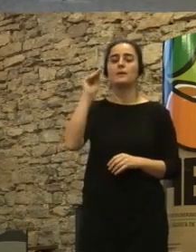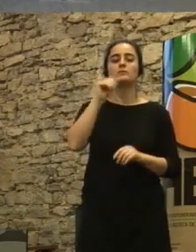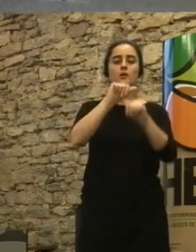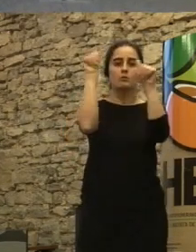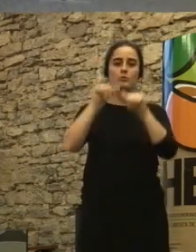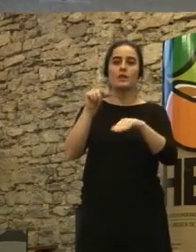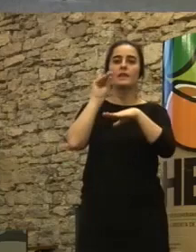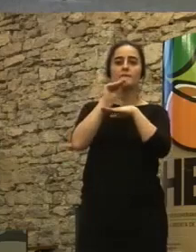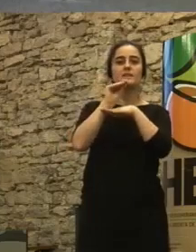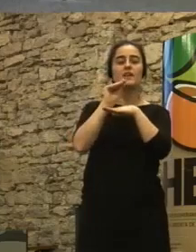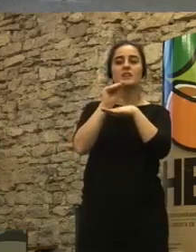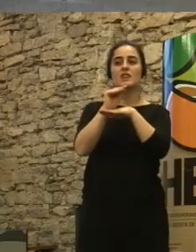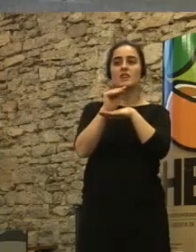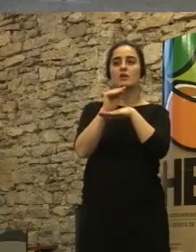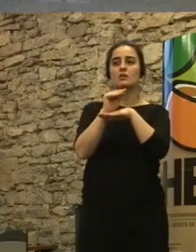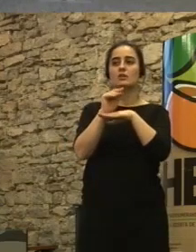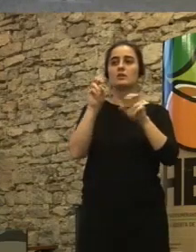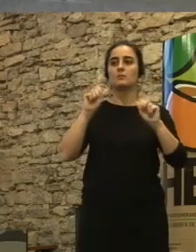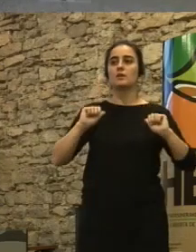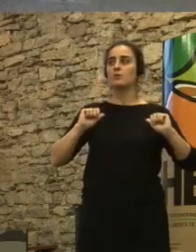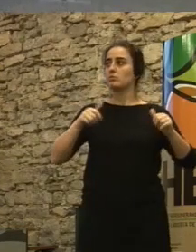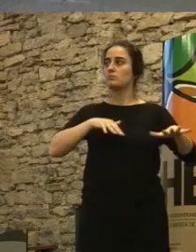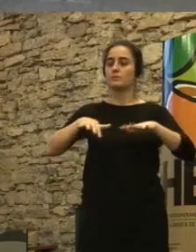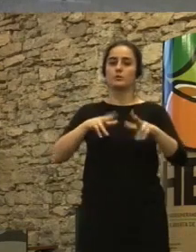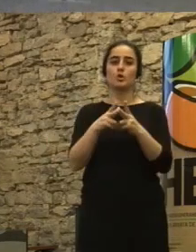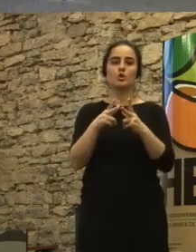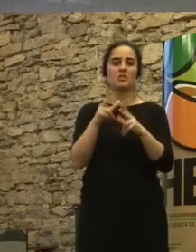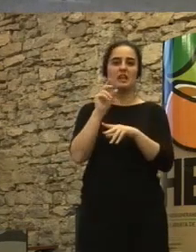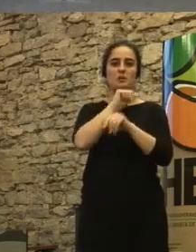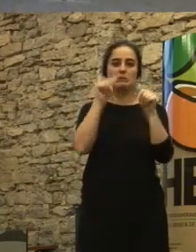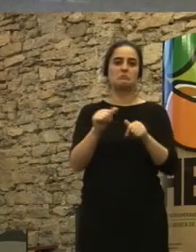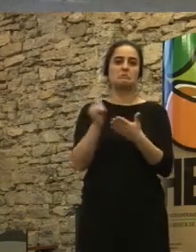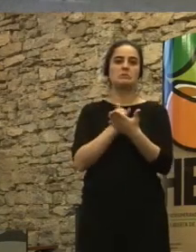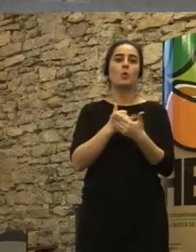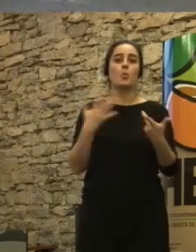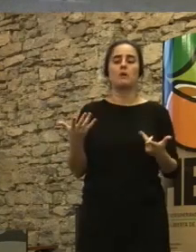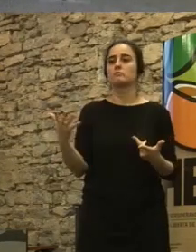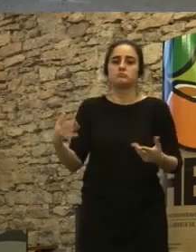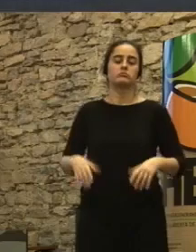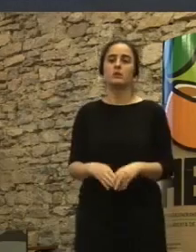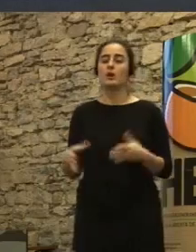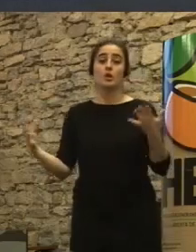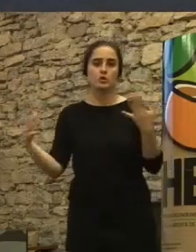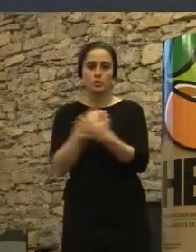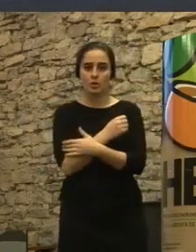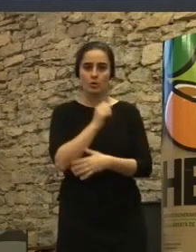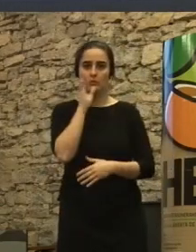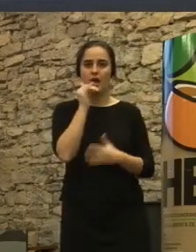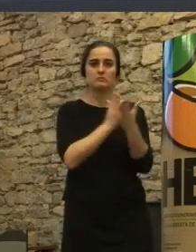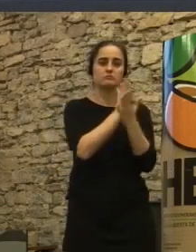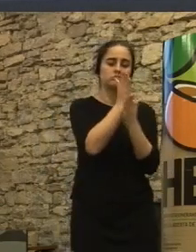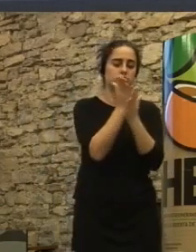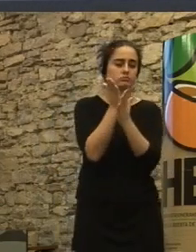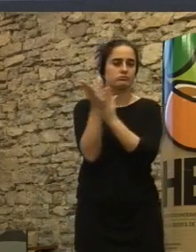financiación que caracterizan al emprendimiento social. Hay, mira, todos. Hay un catálogo